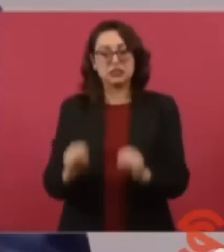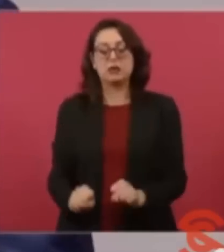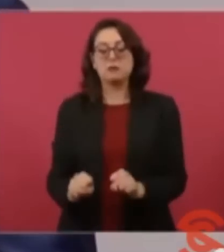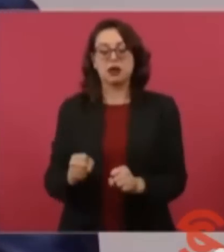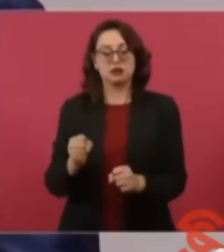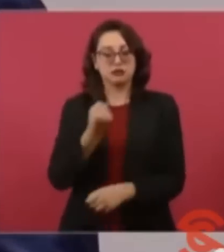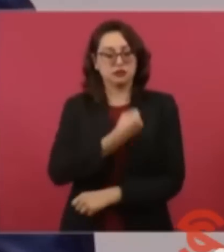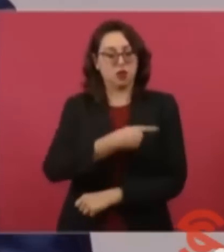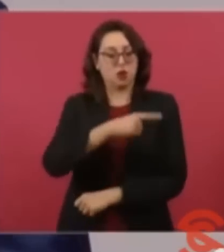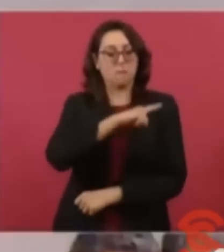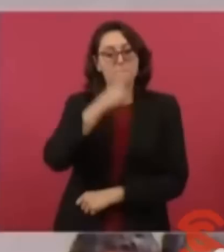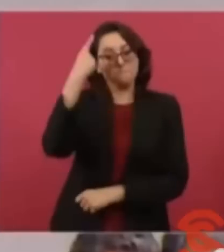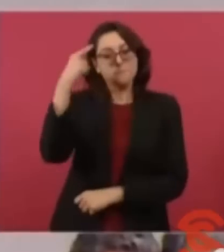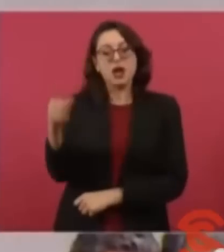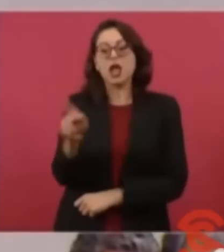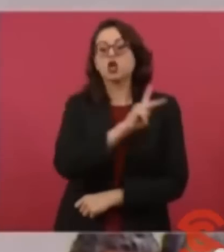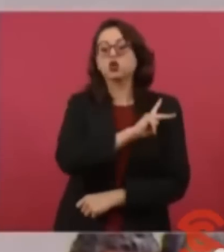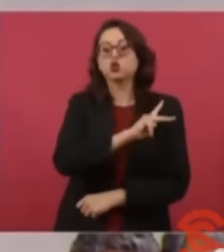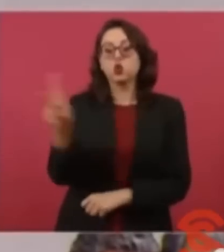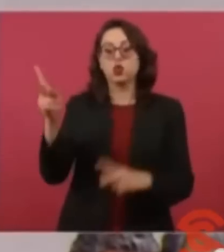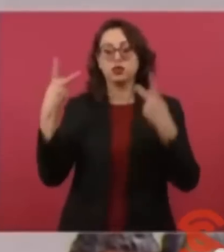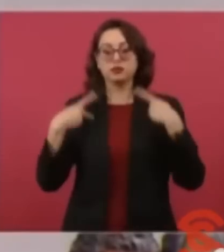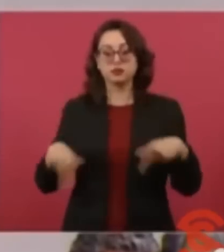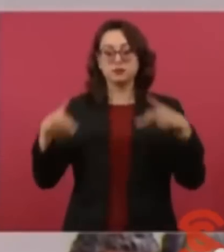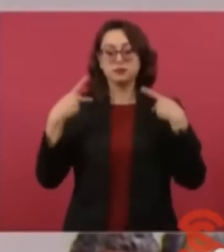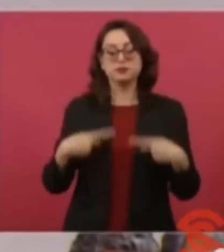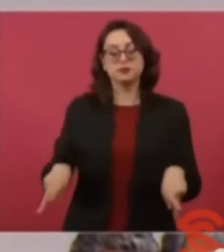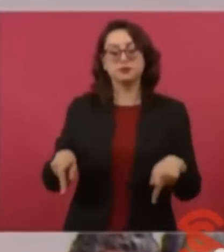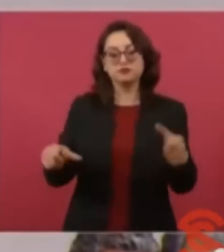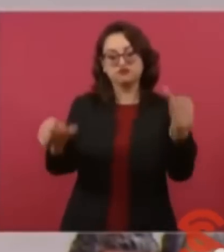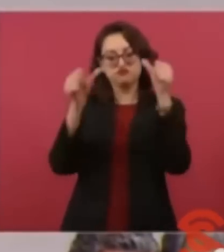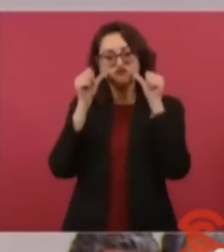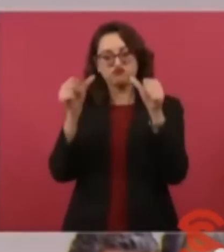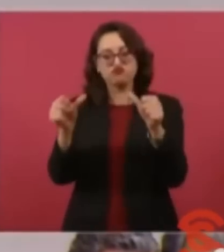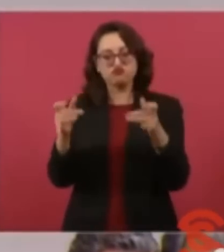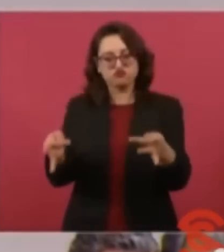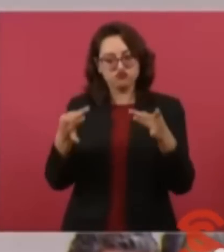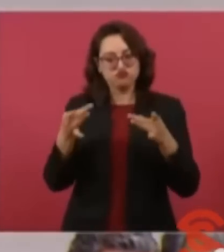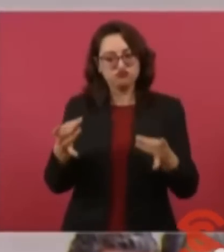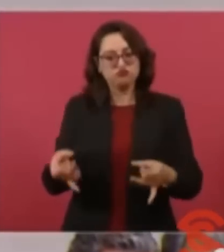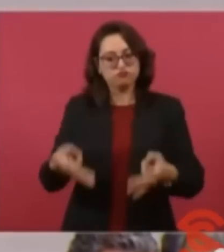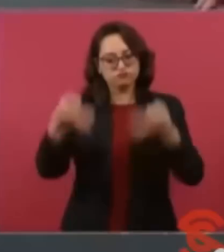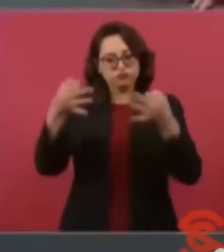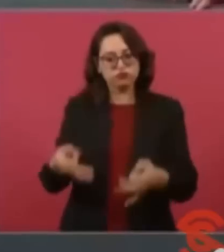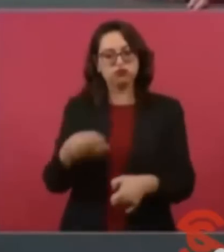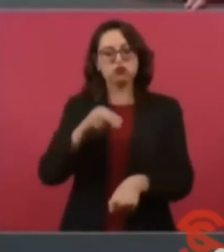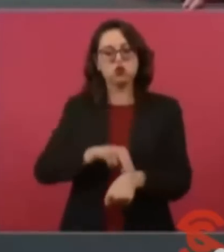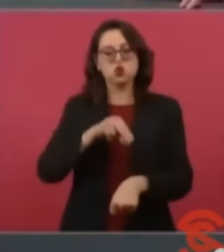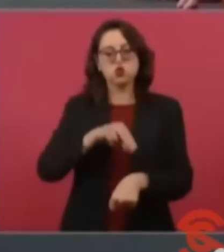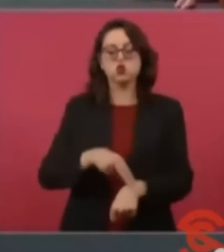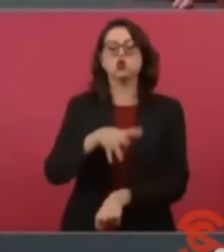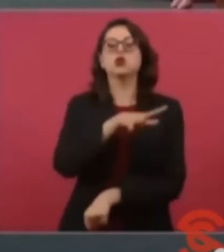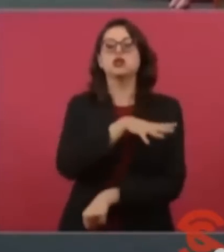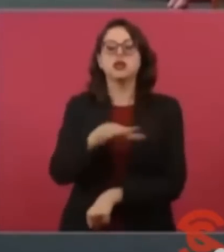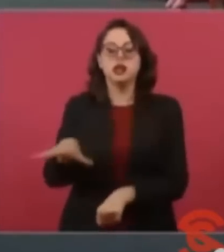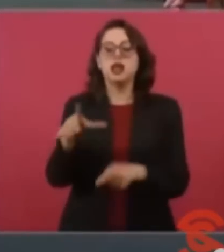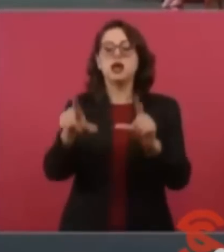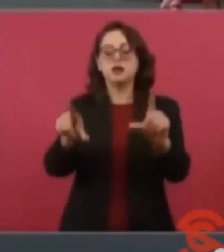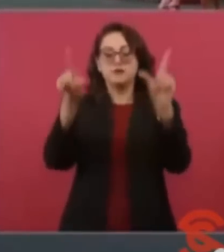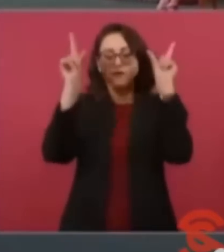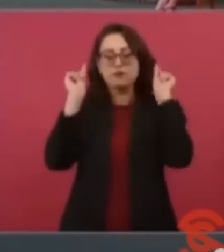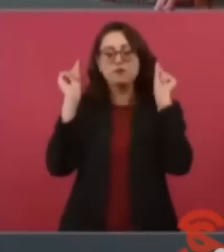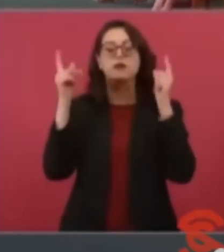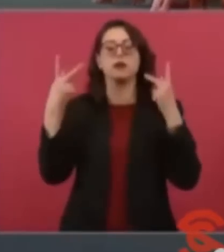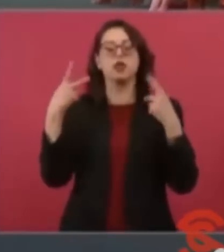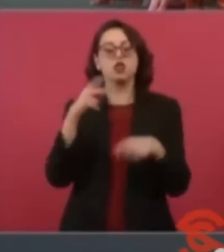distingos atención de calidad con médicos generales, enfermeras,